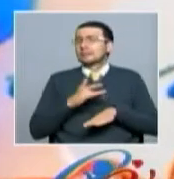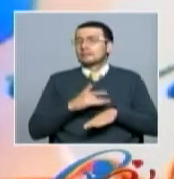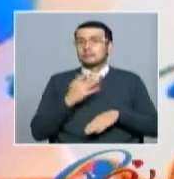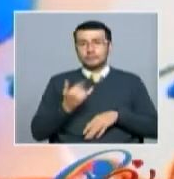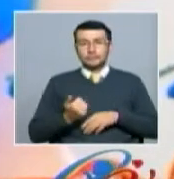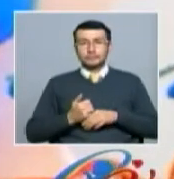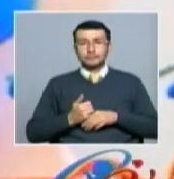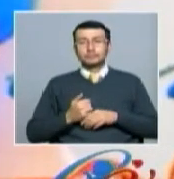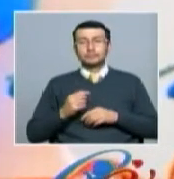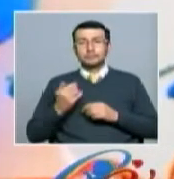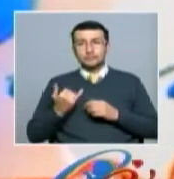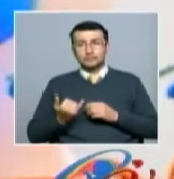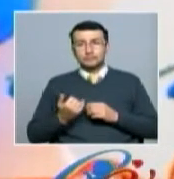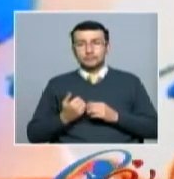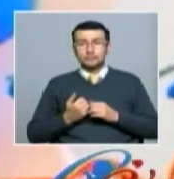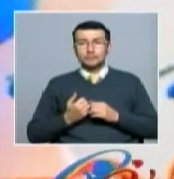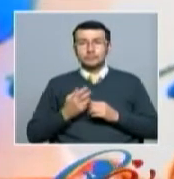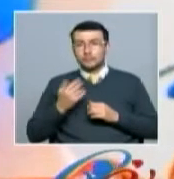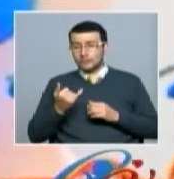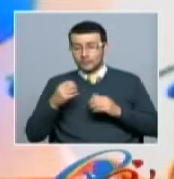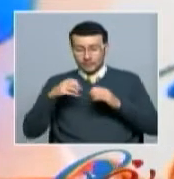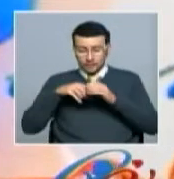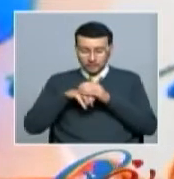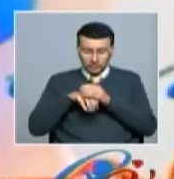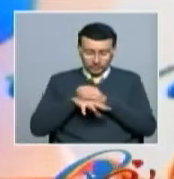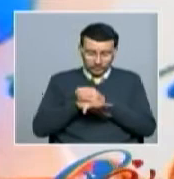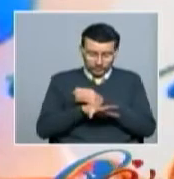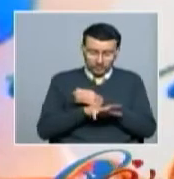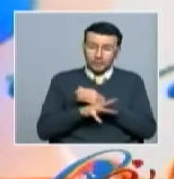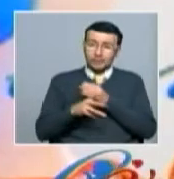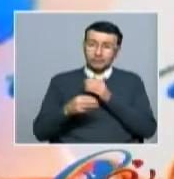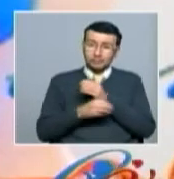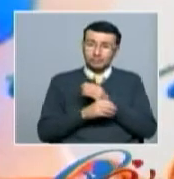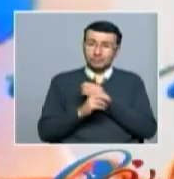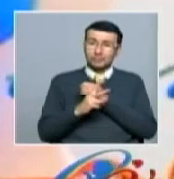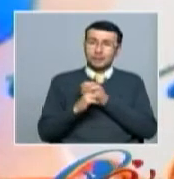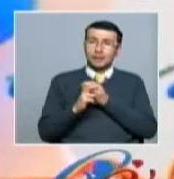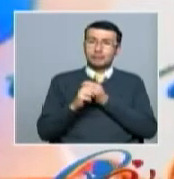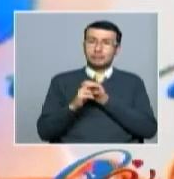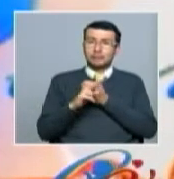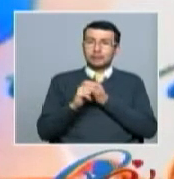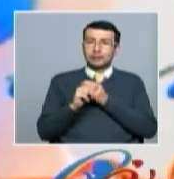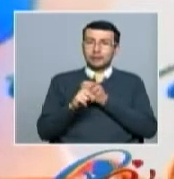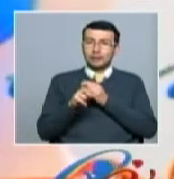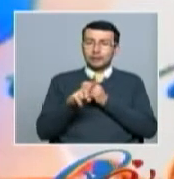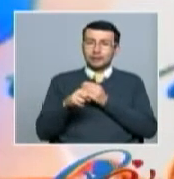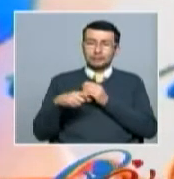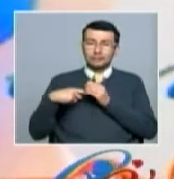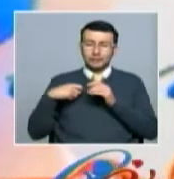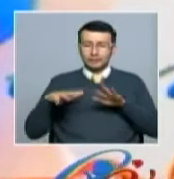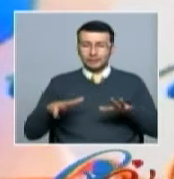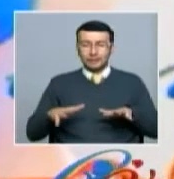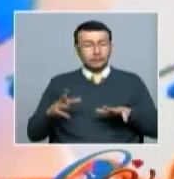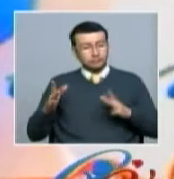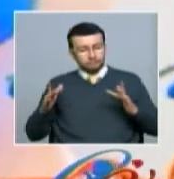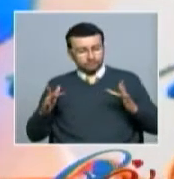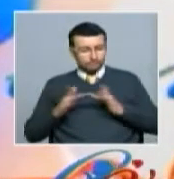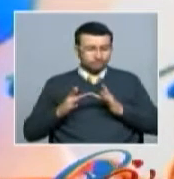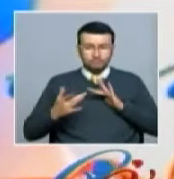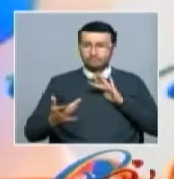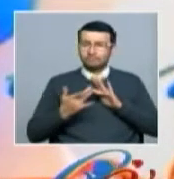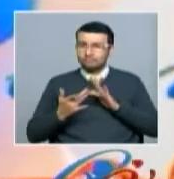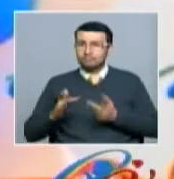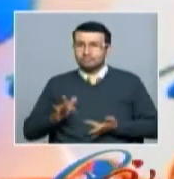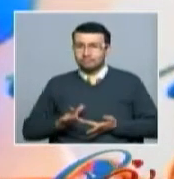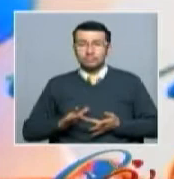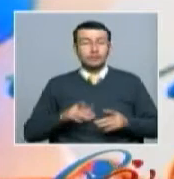que corresponde a las raíces ventrales o anteriores, forman nervios o cintillas que van directamente a